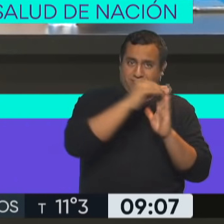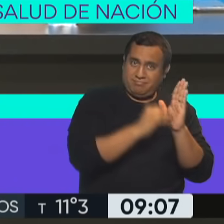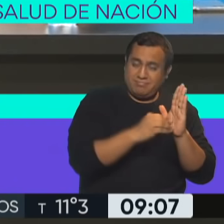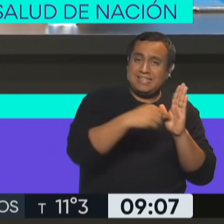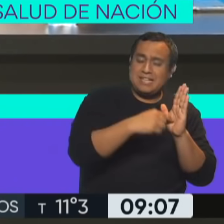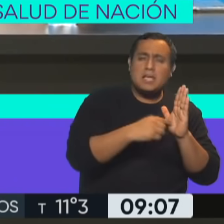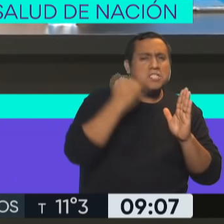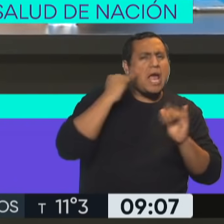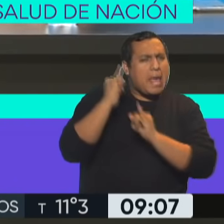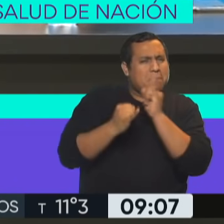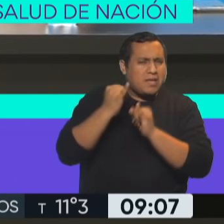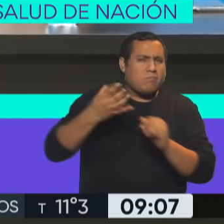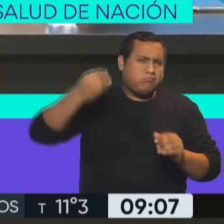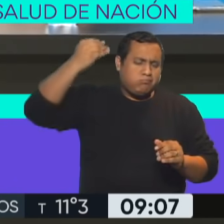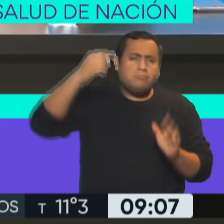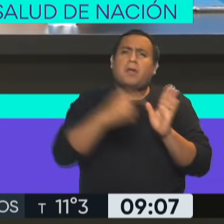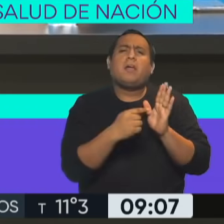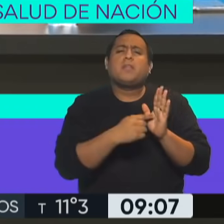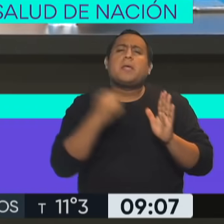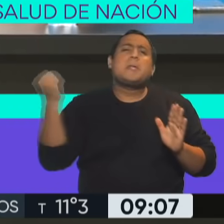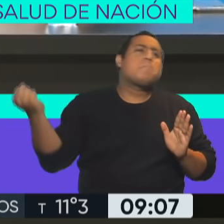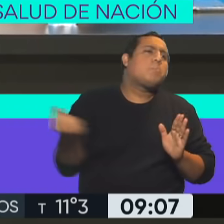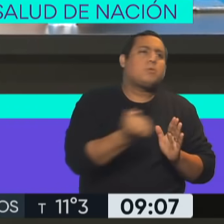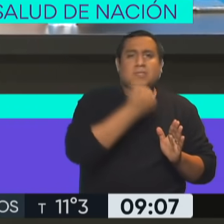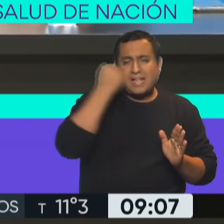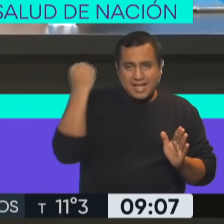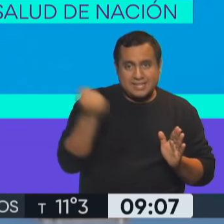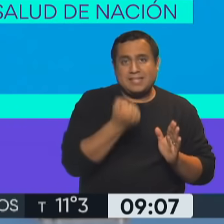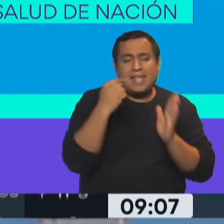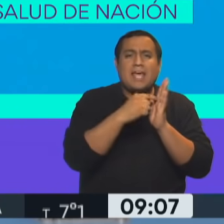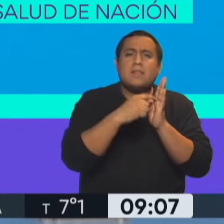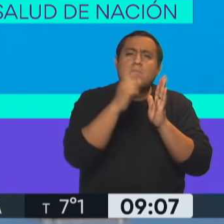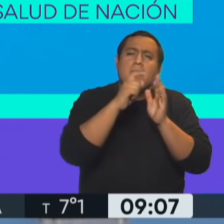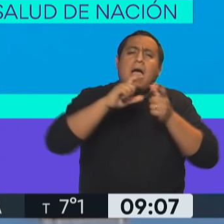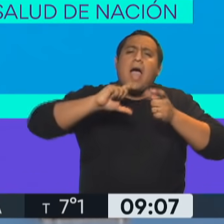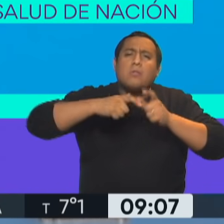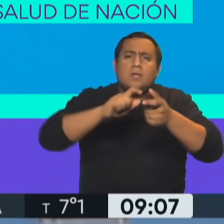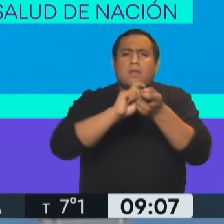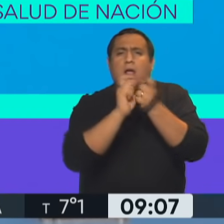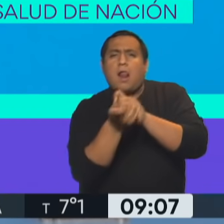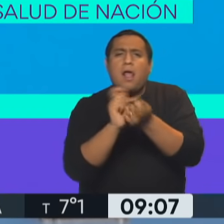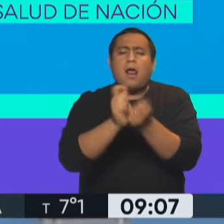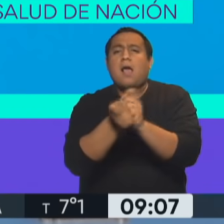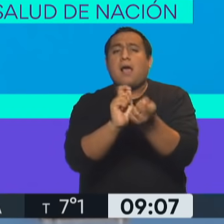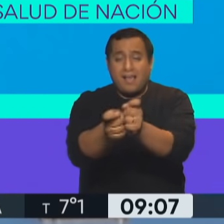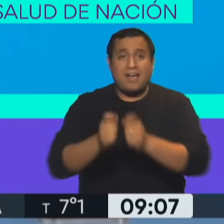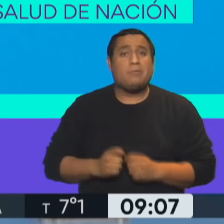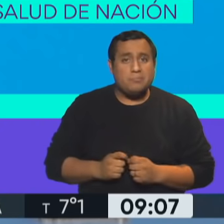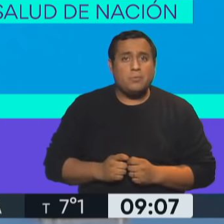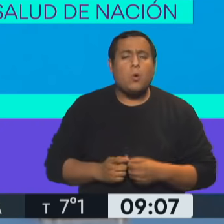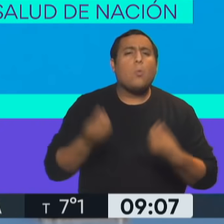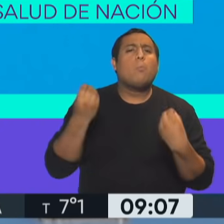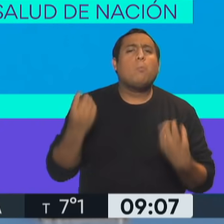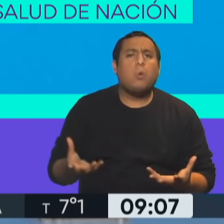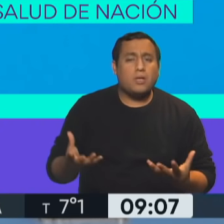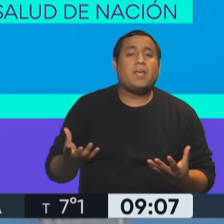reiteradas oportunidades, la importancia de cambiar los indicadores, la relevancia que va a tener el